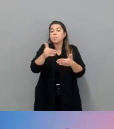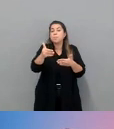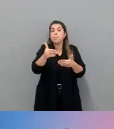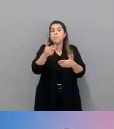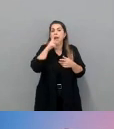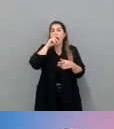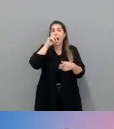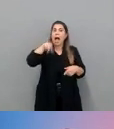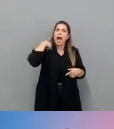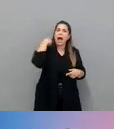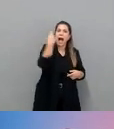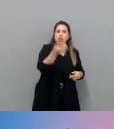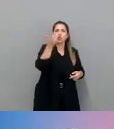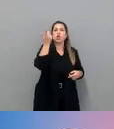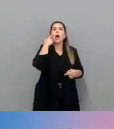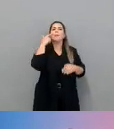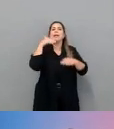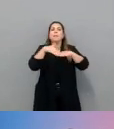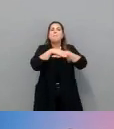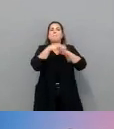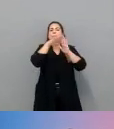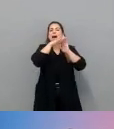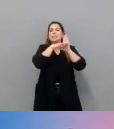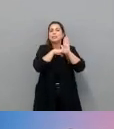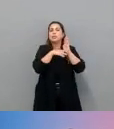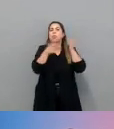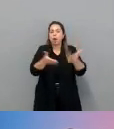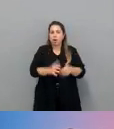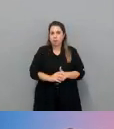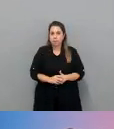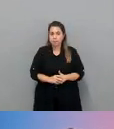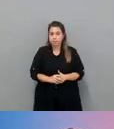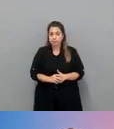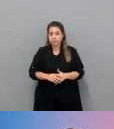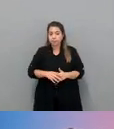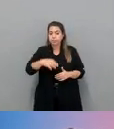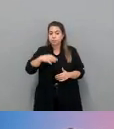año para ver cuáles son sus bases. Y